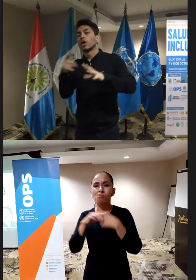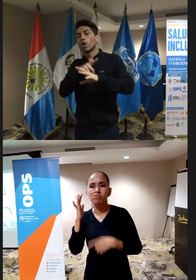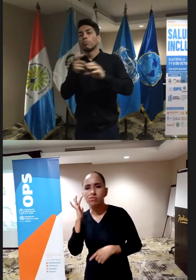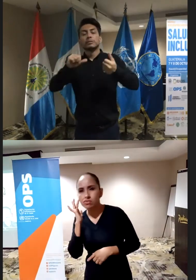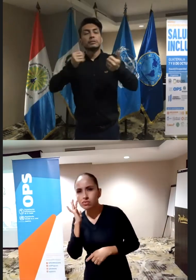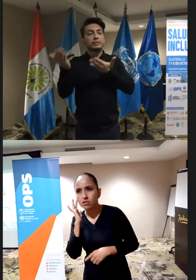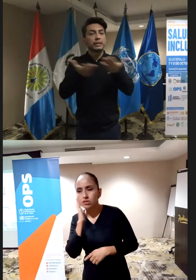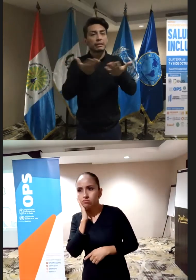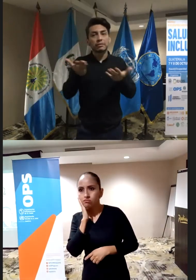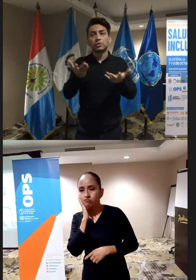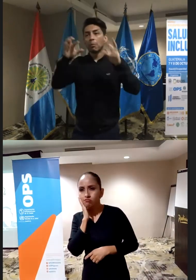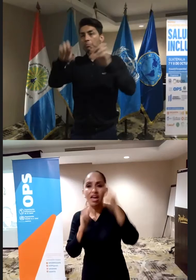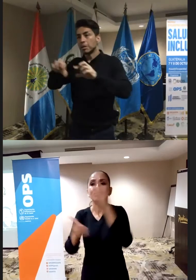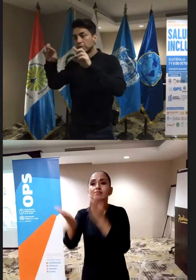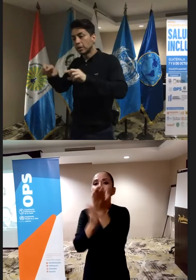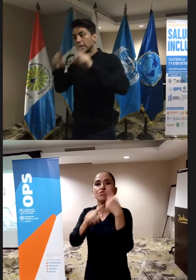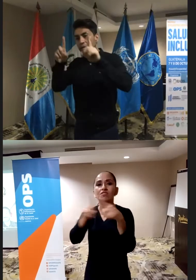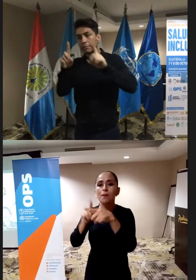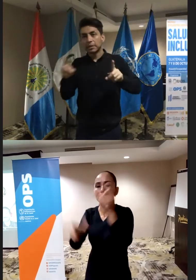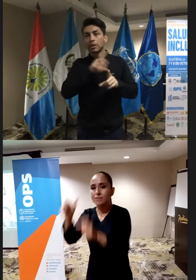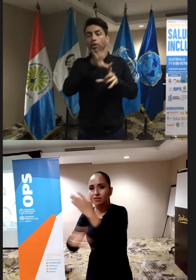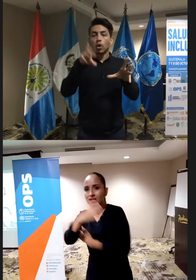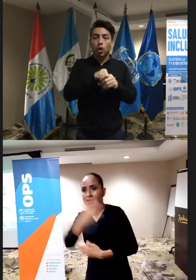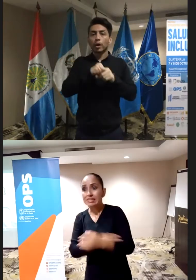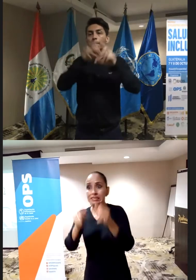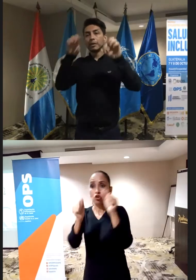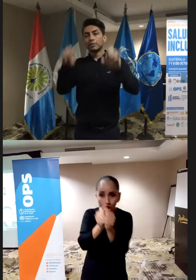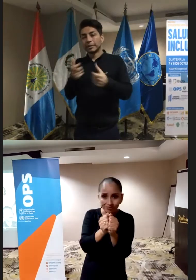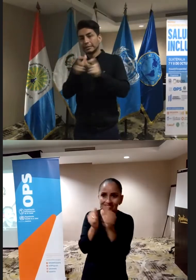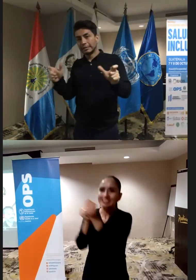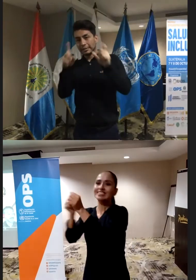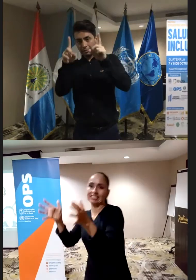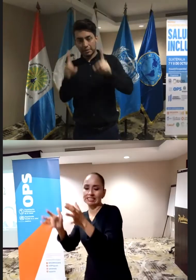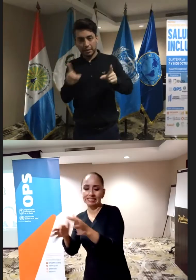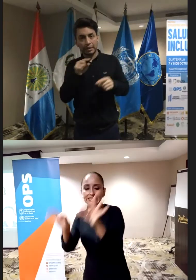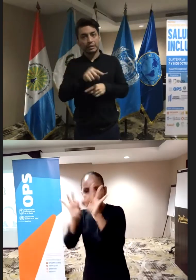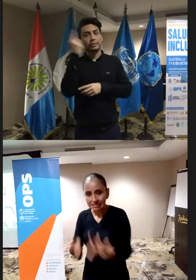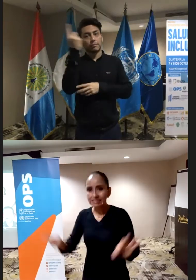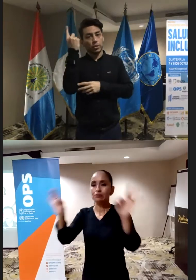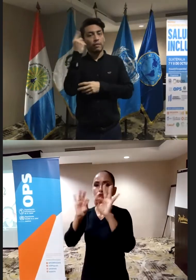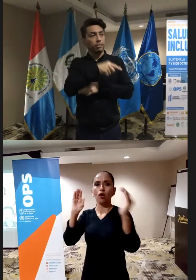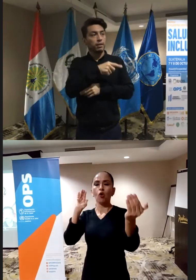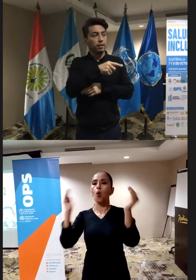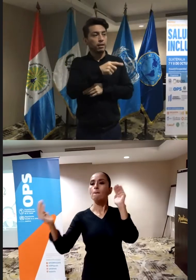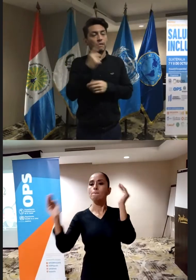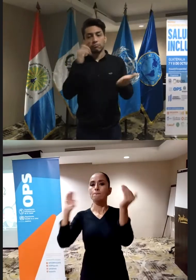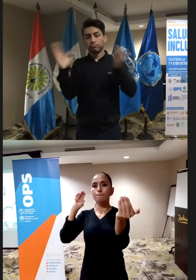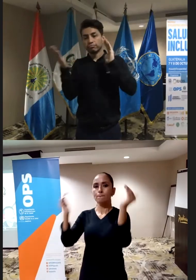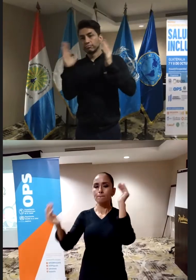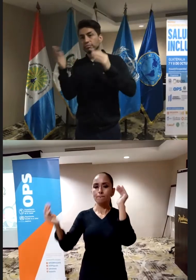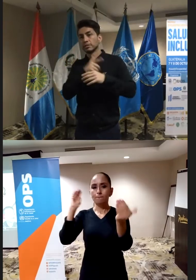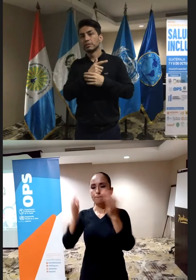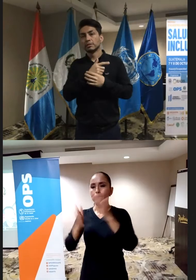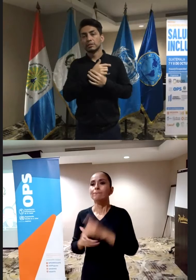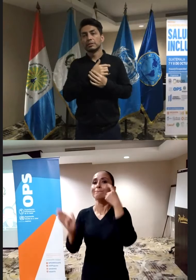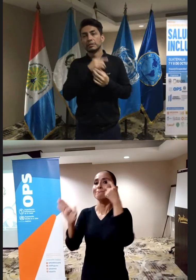de personas con discapacidad con personas sin discapacidad. Eso es muy importante de hacer esta comparación para que tengamos evidencias en